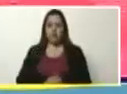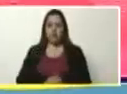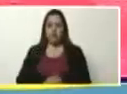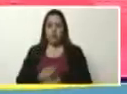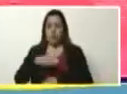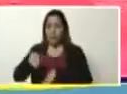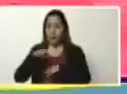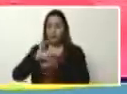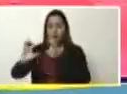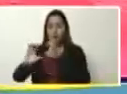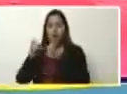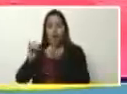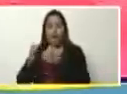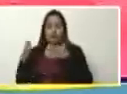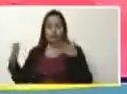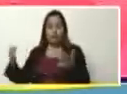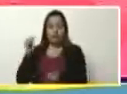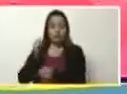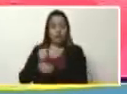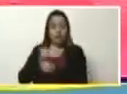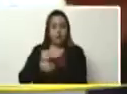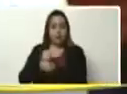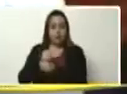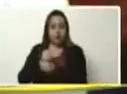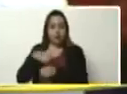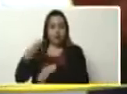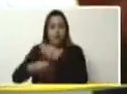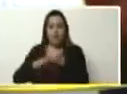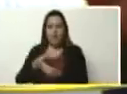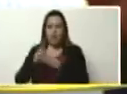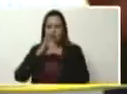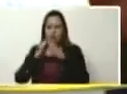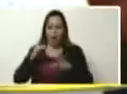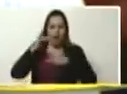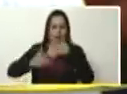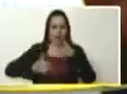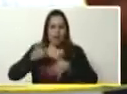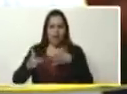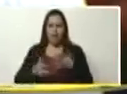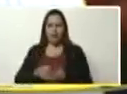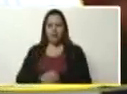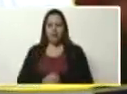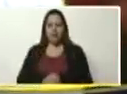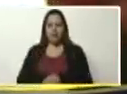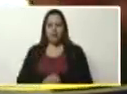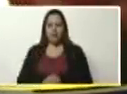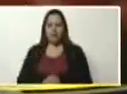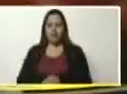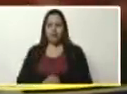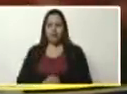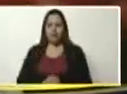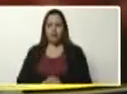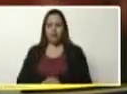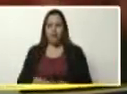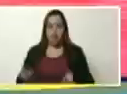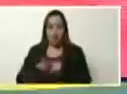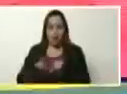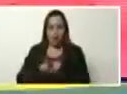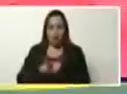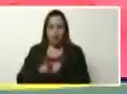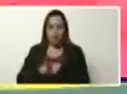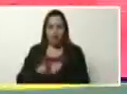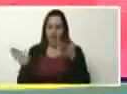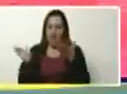Tienes una inmensa tarea de convertir todos estos eventos en